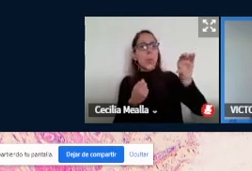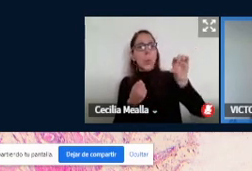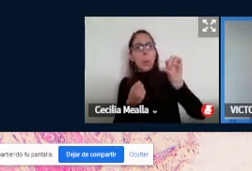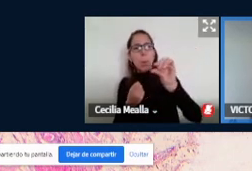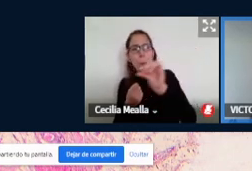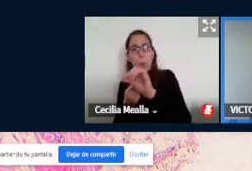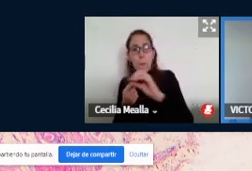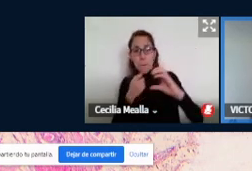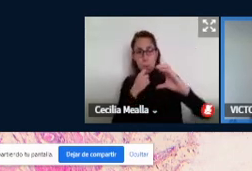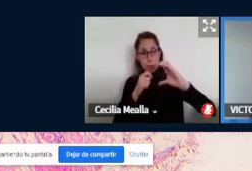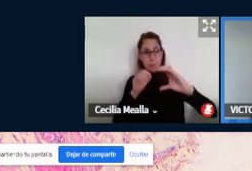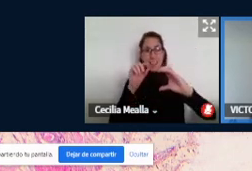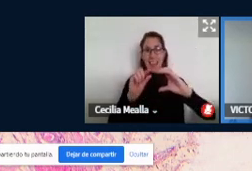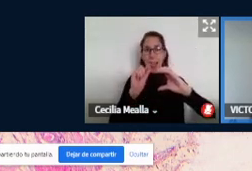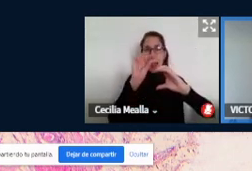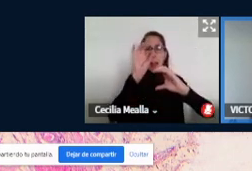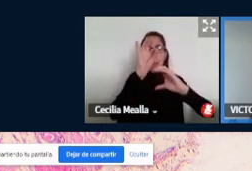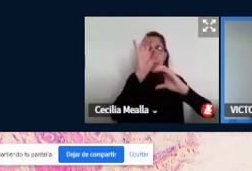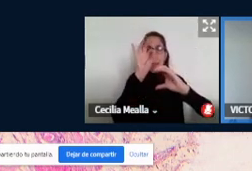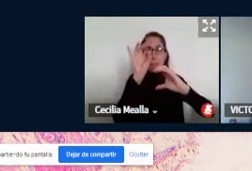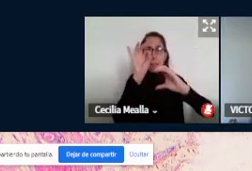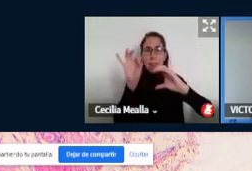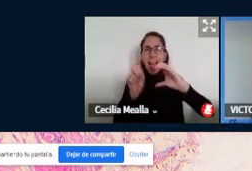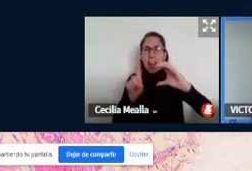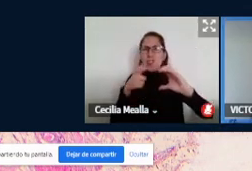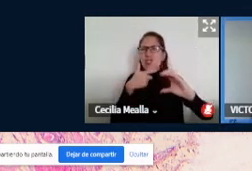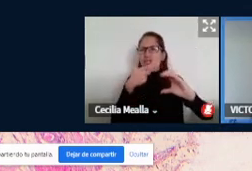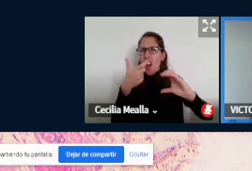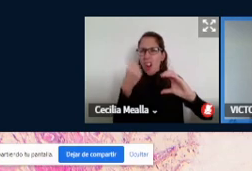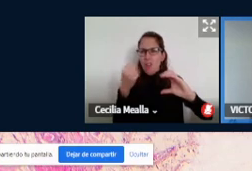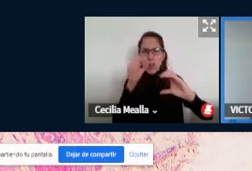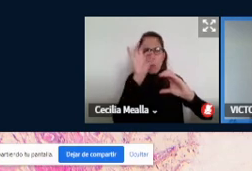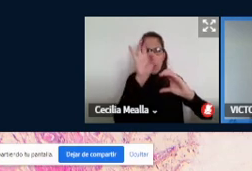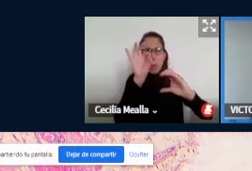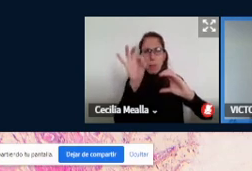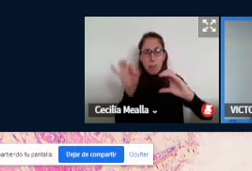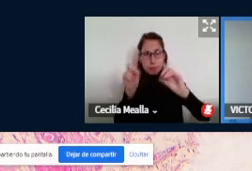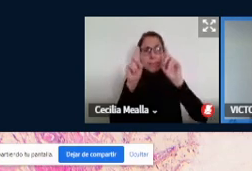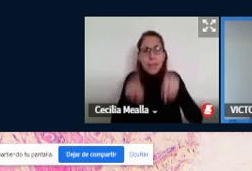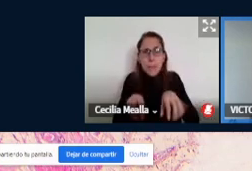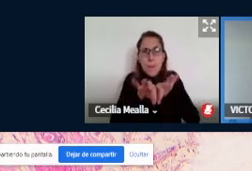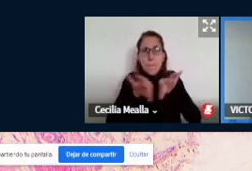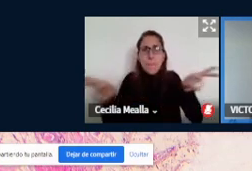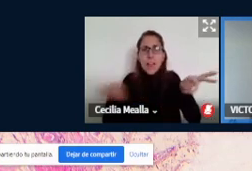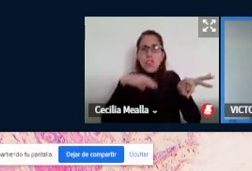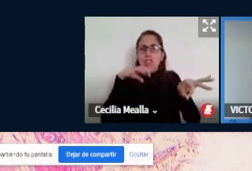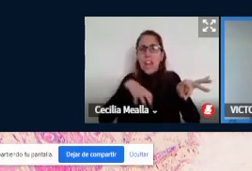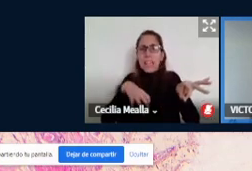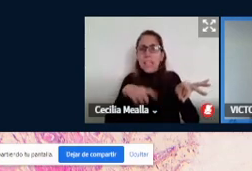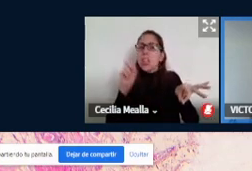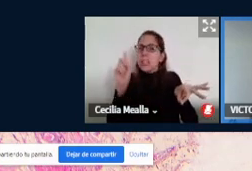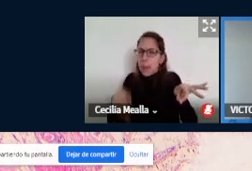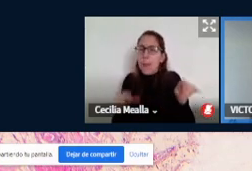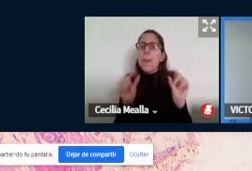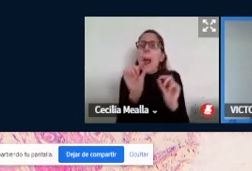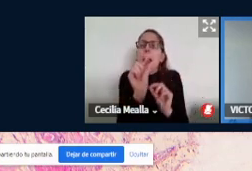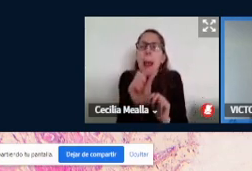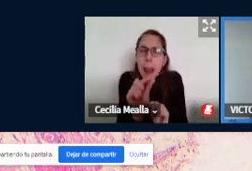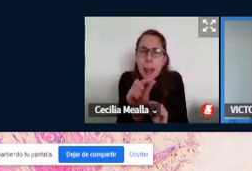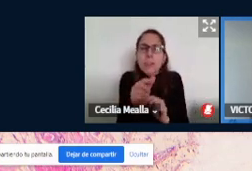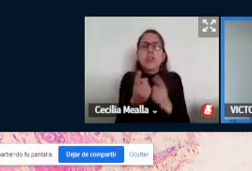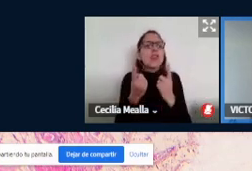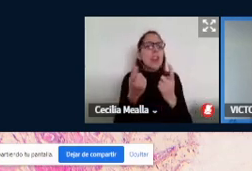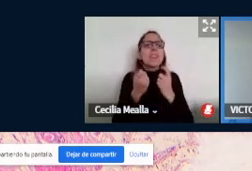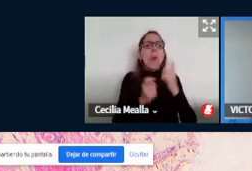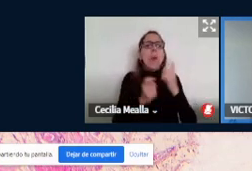yo veo esos puntitos adentro bien rojos, estos son también vasos sanguíneos más chiquititos, ¿sí? Necesito